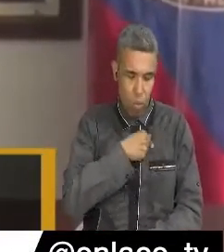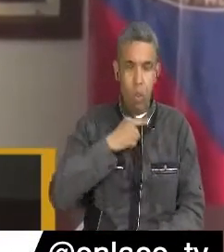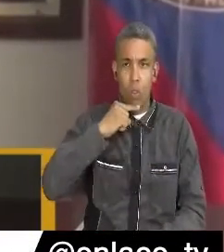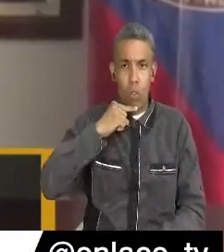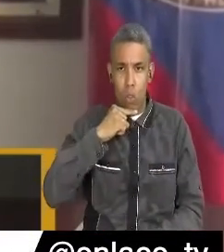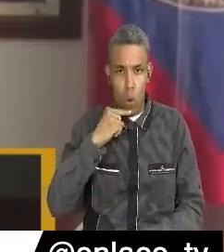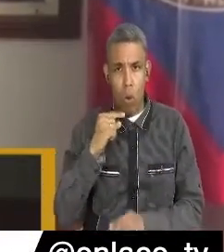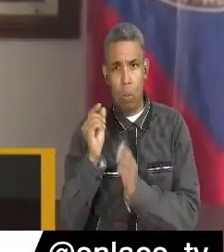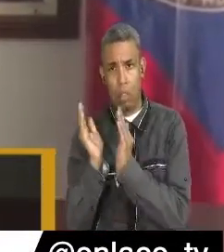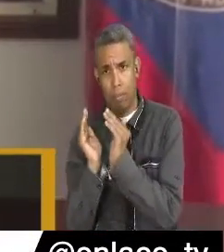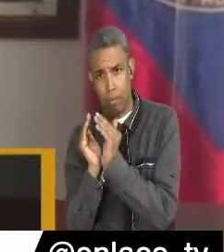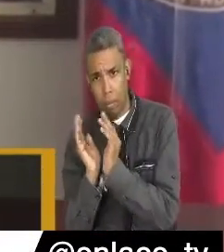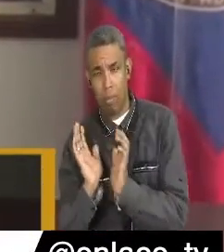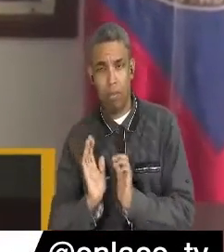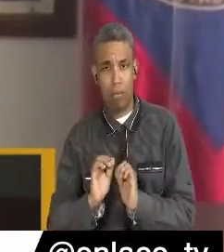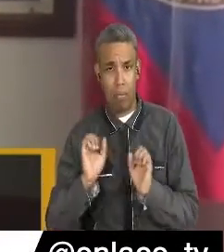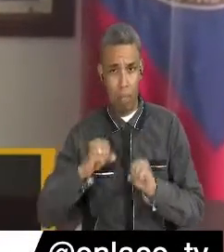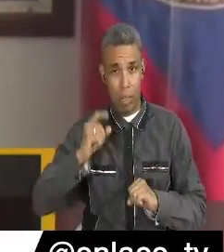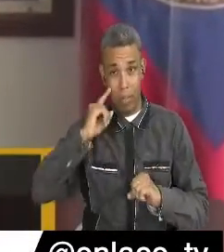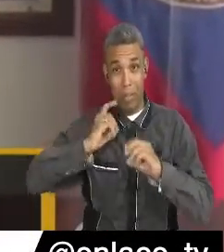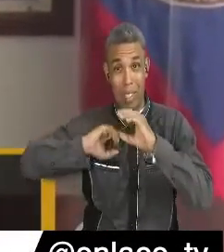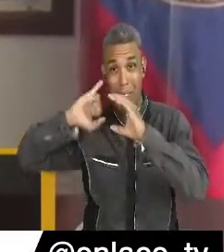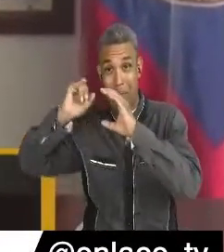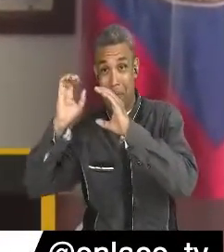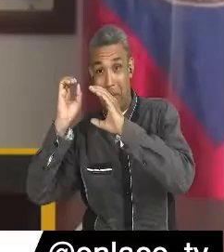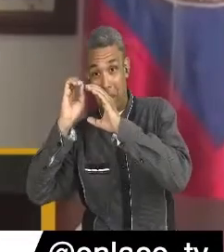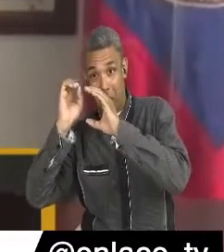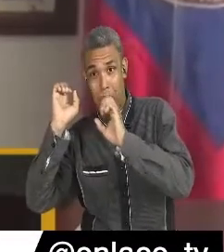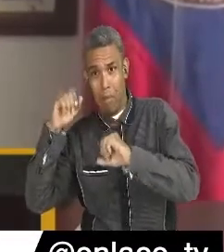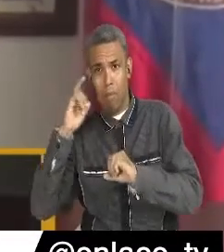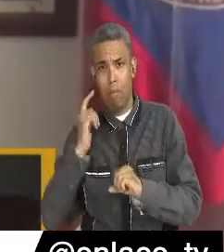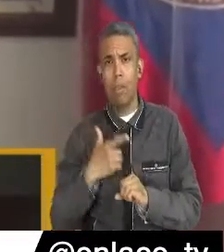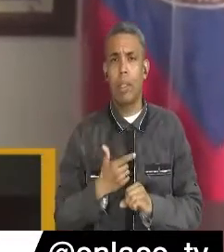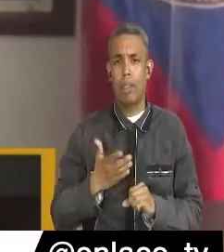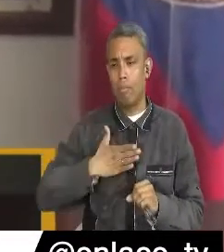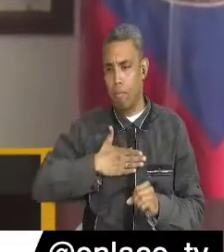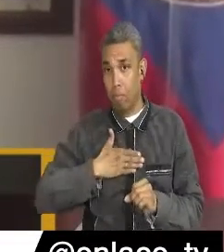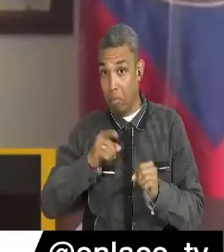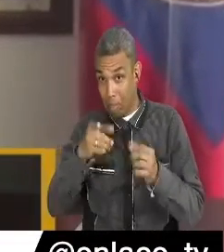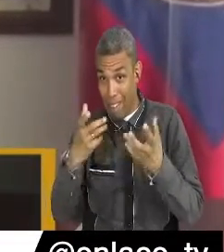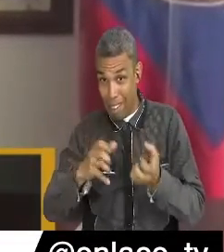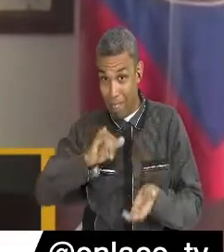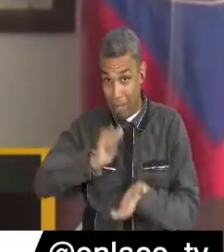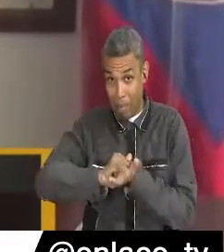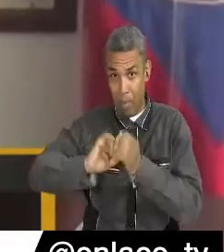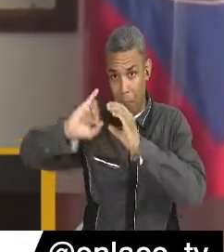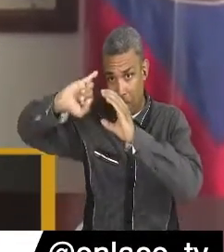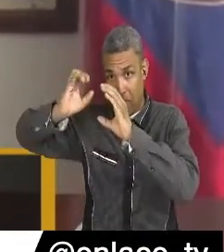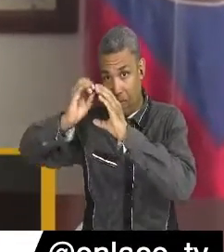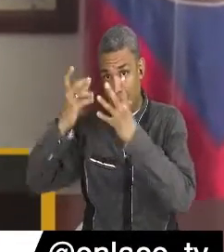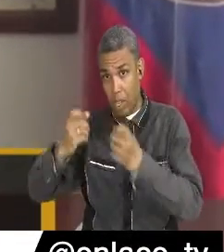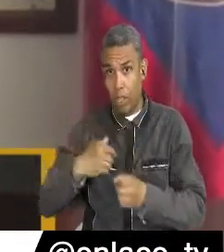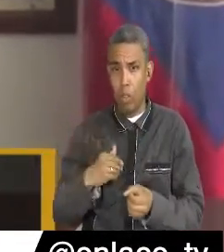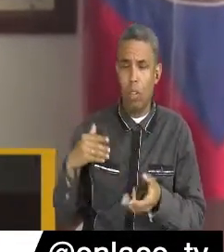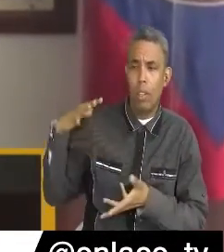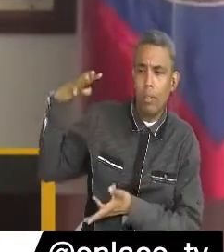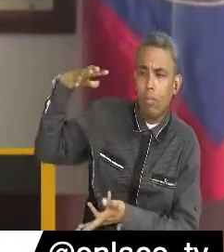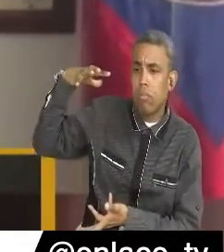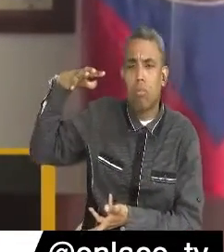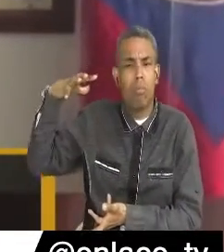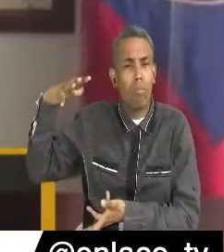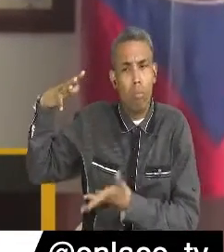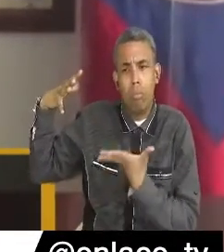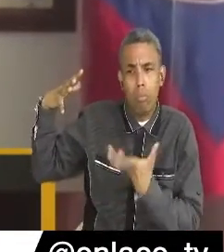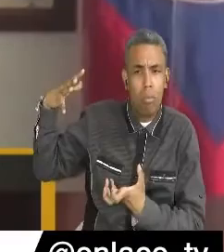3 del Centro Comercial San Silvestre con el fin de reunir recursos, de reunir mercados, elementos